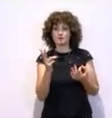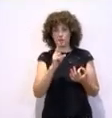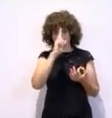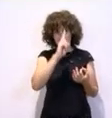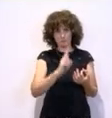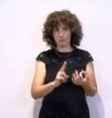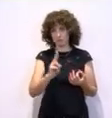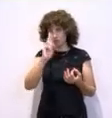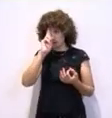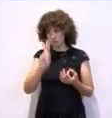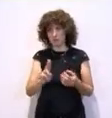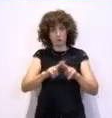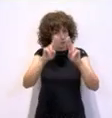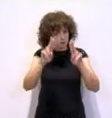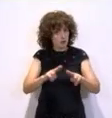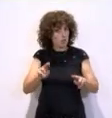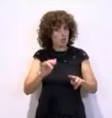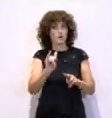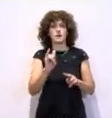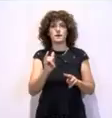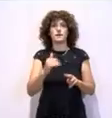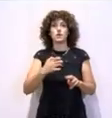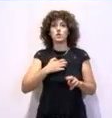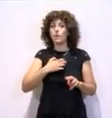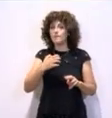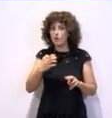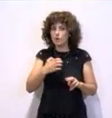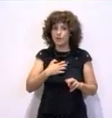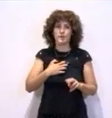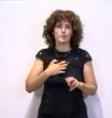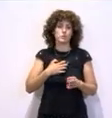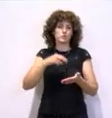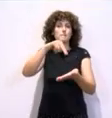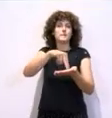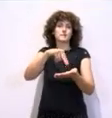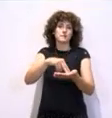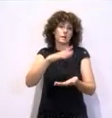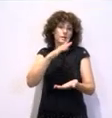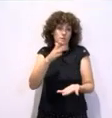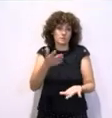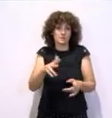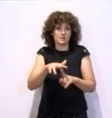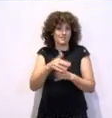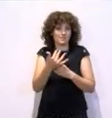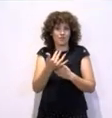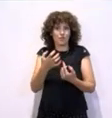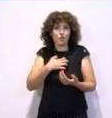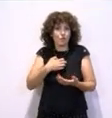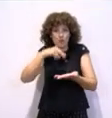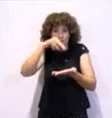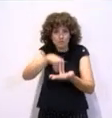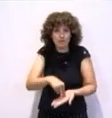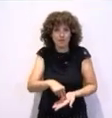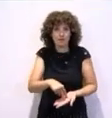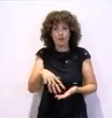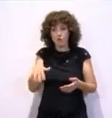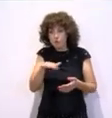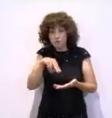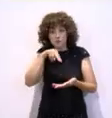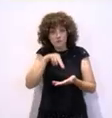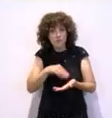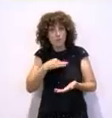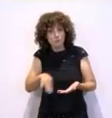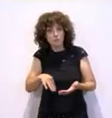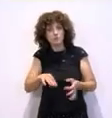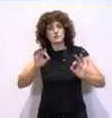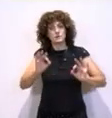respeto internacional. No podemos estar ahí de forma presencial porque estamos en una situación en la que no podemos estar ahí. Donde podemos estar, estamos. Y, de